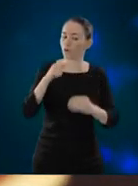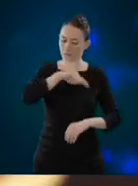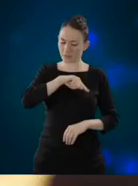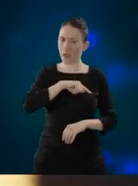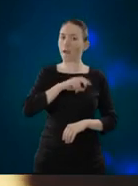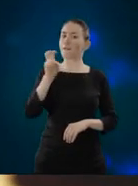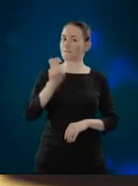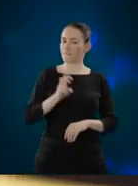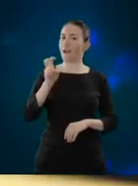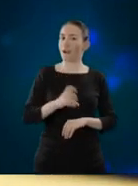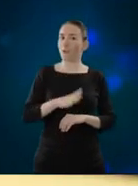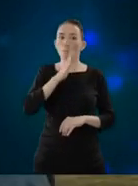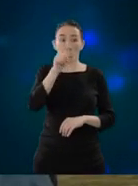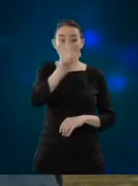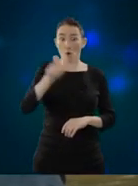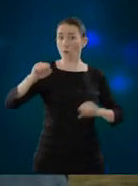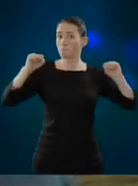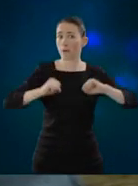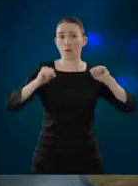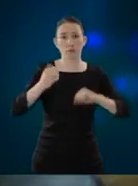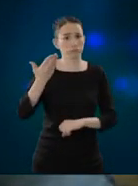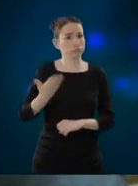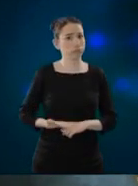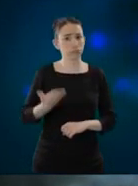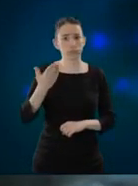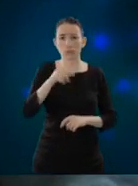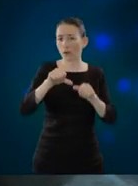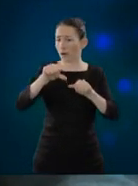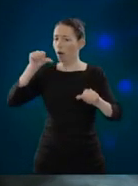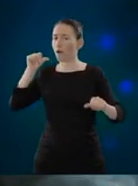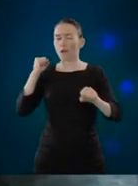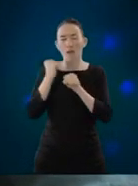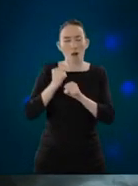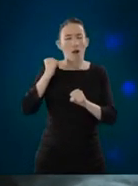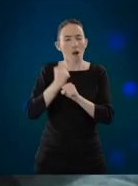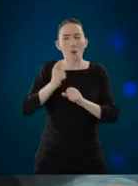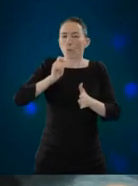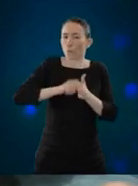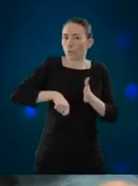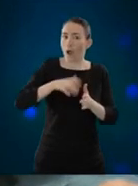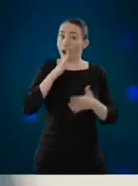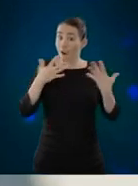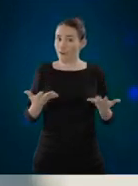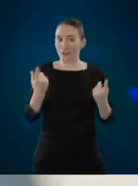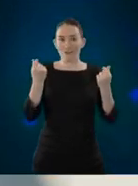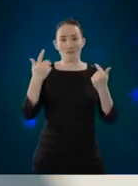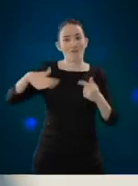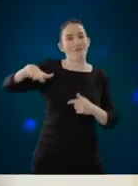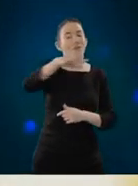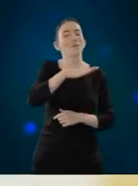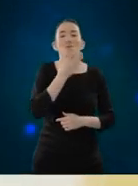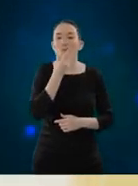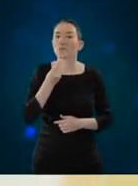esencial y útil de la ciudad. Sin duda, juegan un papel importante, ya que han trabajado duro para conseguir la ciudad tan bonita